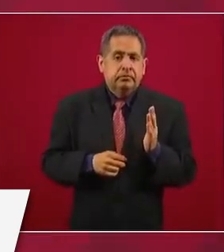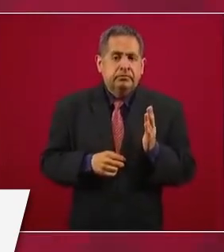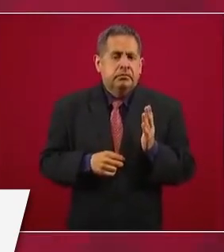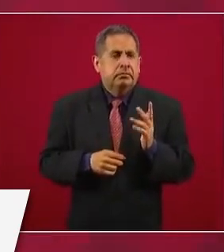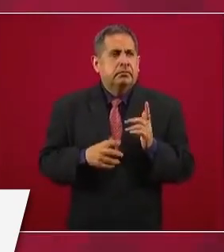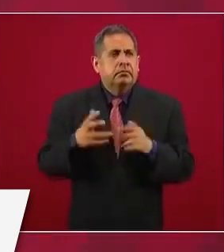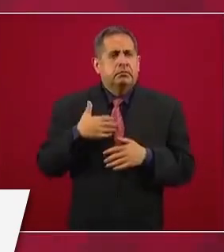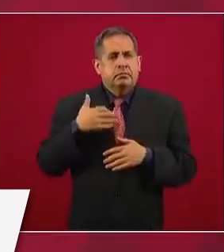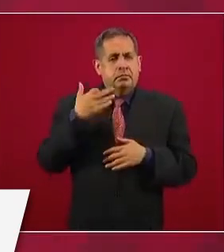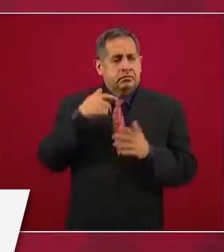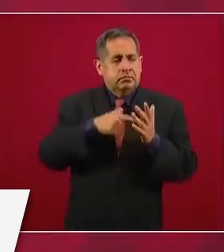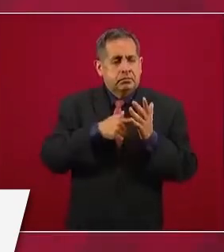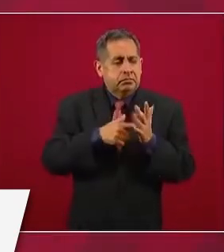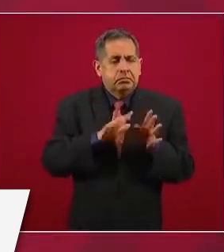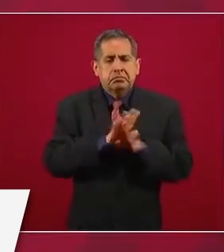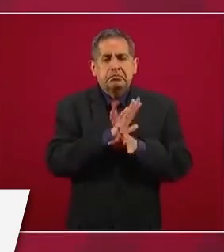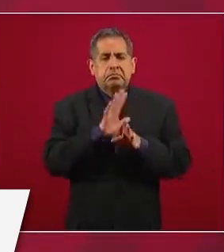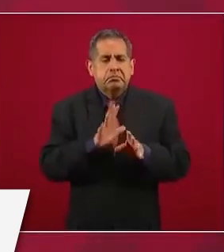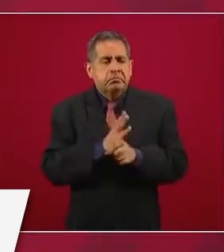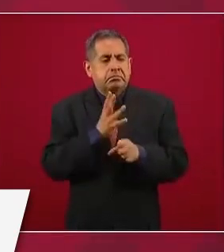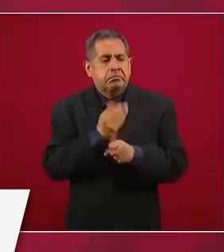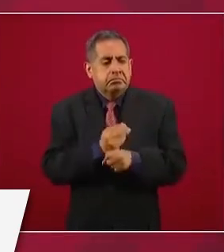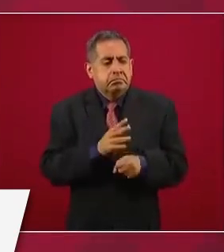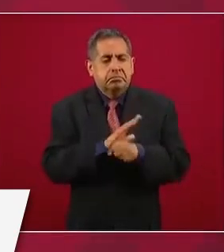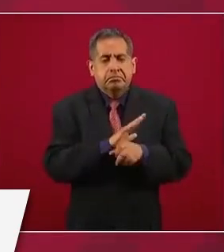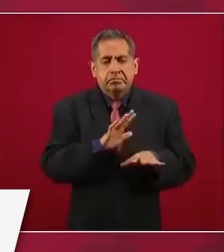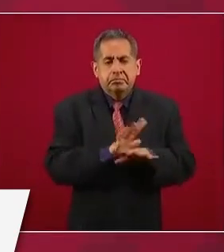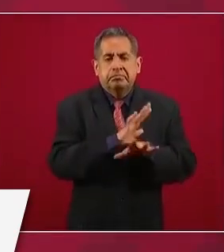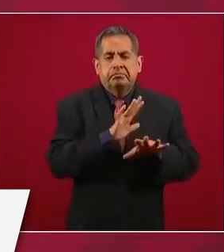durante el tiempo se ha ido modificando.